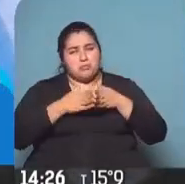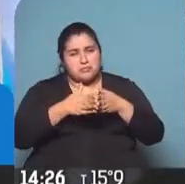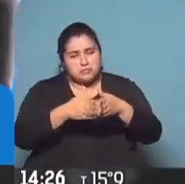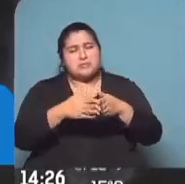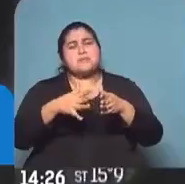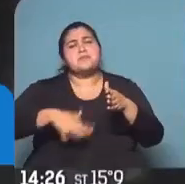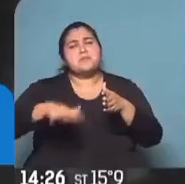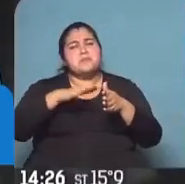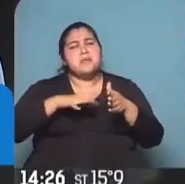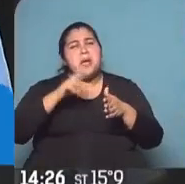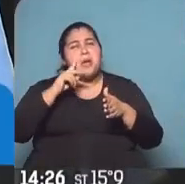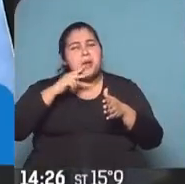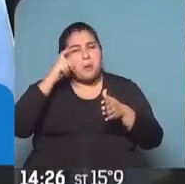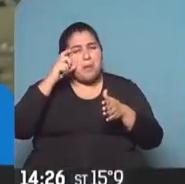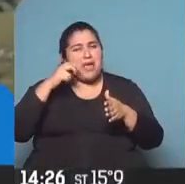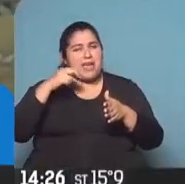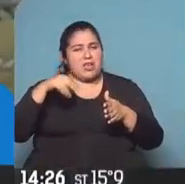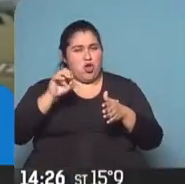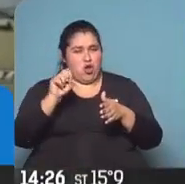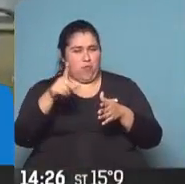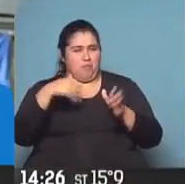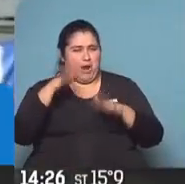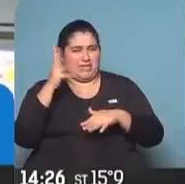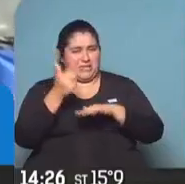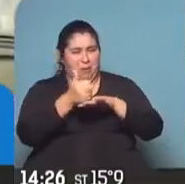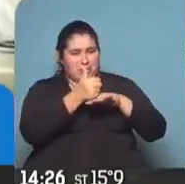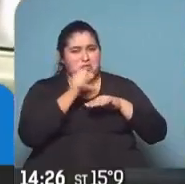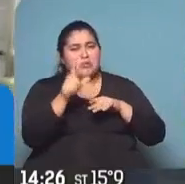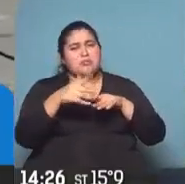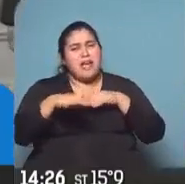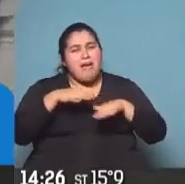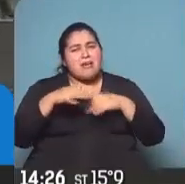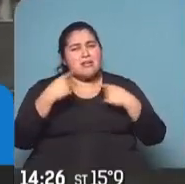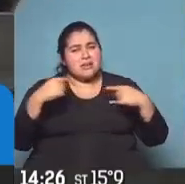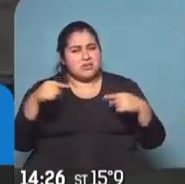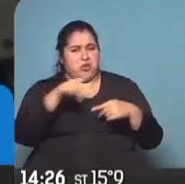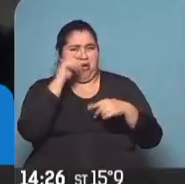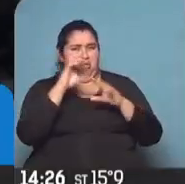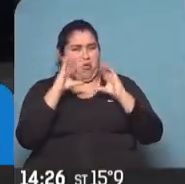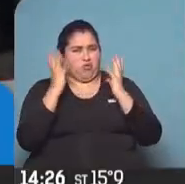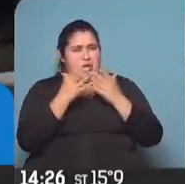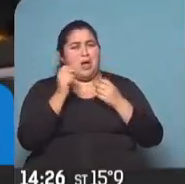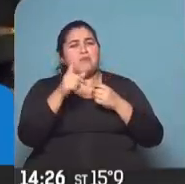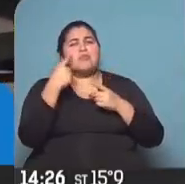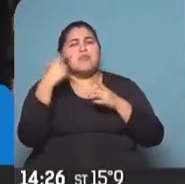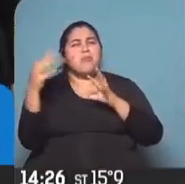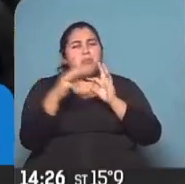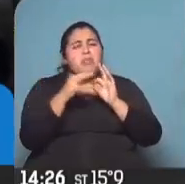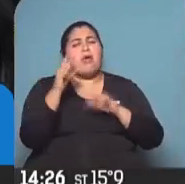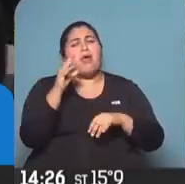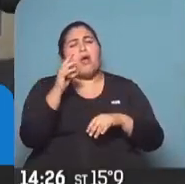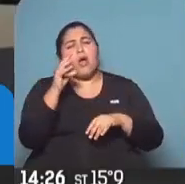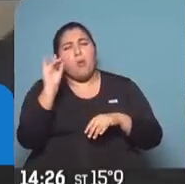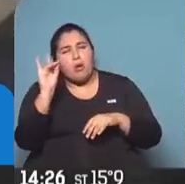ribereño tardan 22 han participado los diversos ejercicios internacionales con las hermanas de brasil bolivia estados